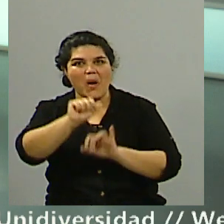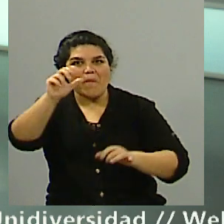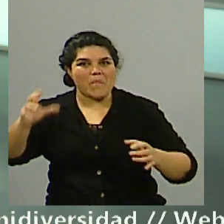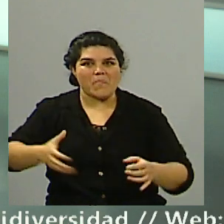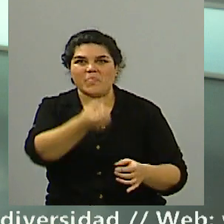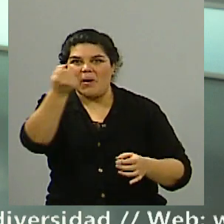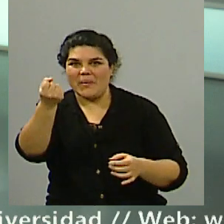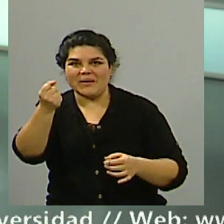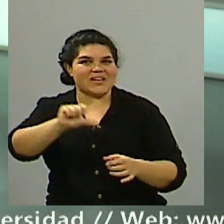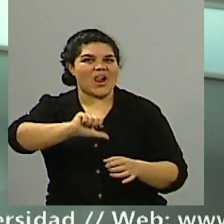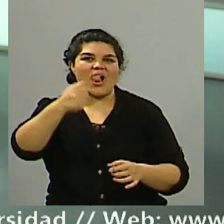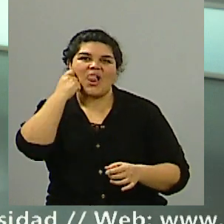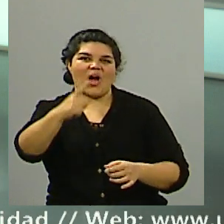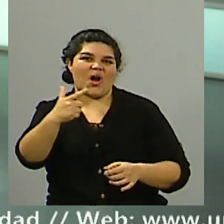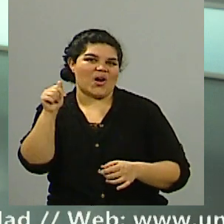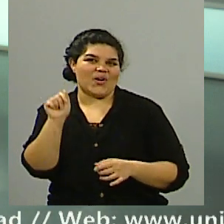por este logro, ¿no? ¿Cómo les va?